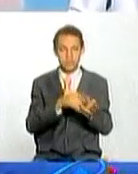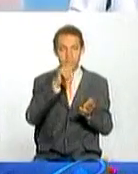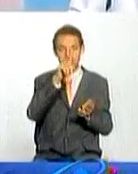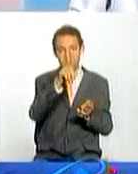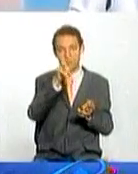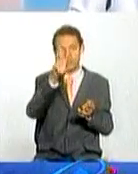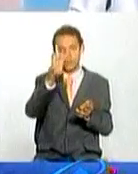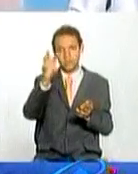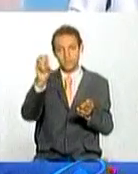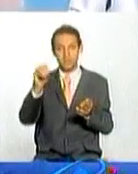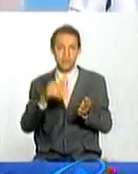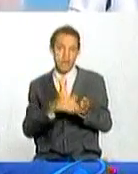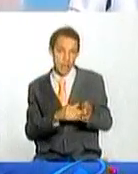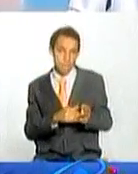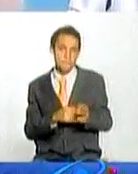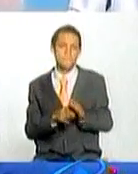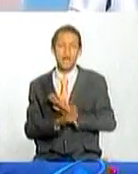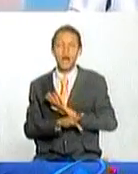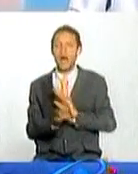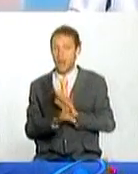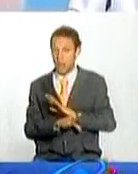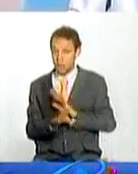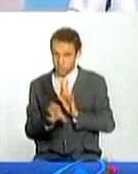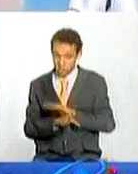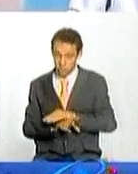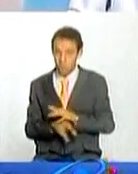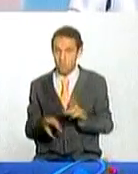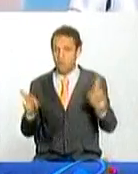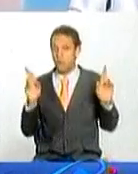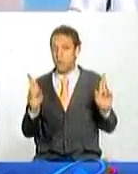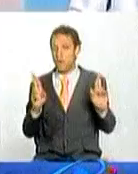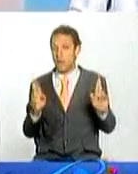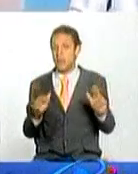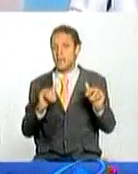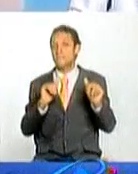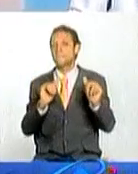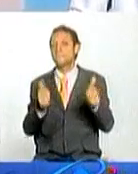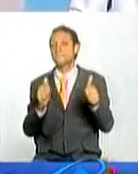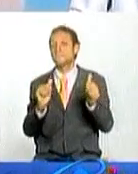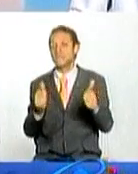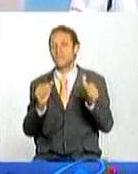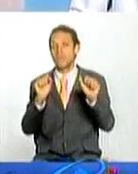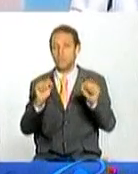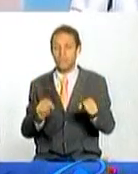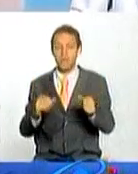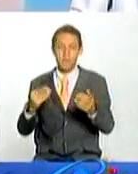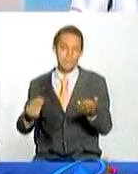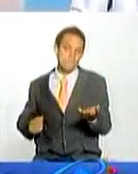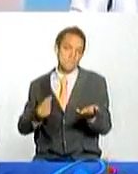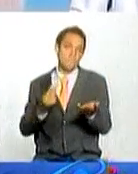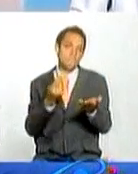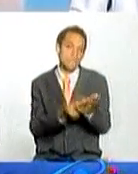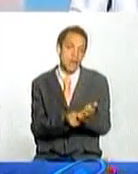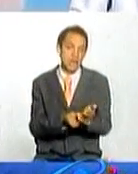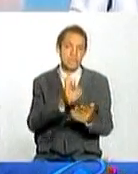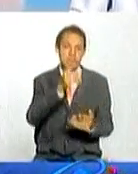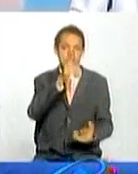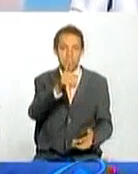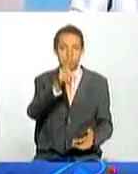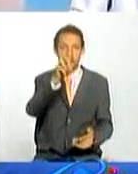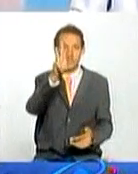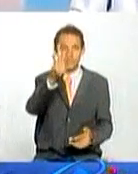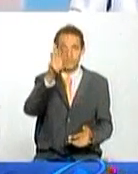algo supremamente económico que ojalá ustedes se den la oportunidad de hacerse en este tipo de examen que va a ser de gran